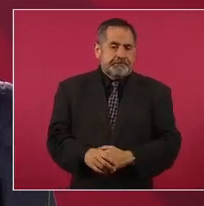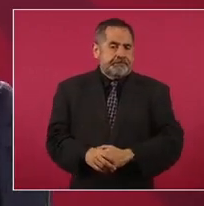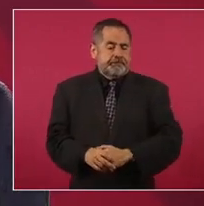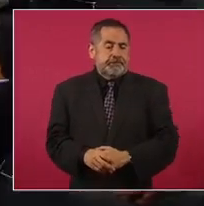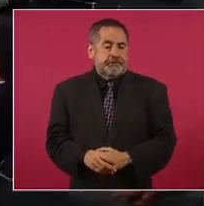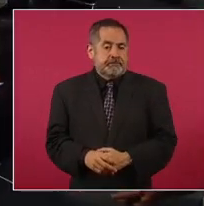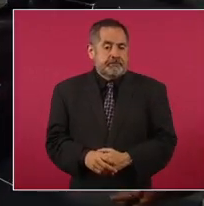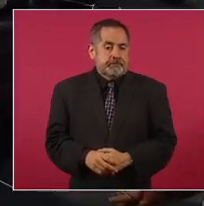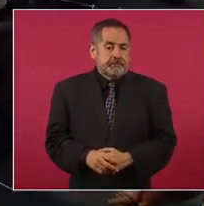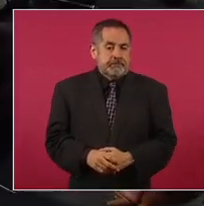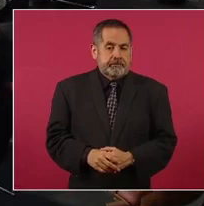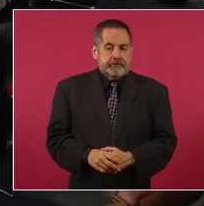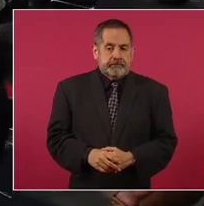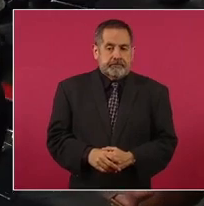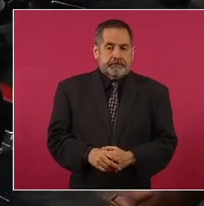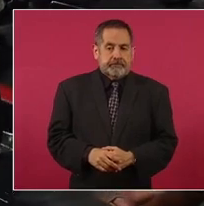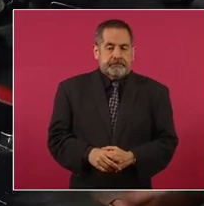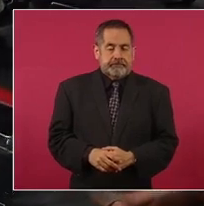Se